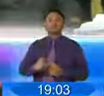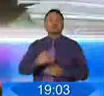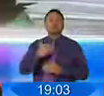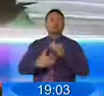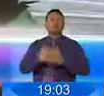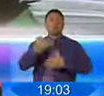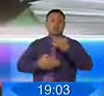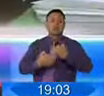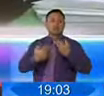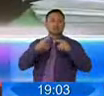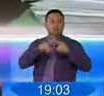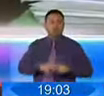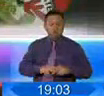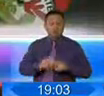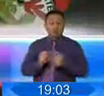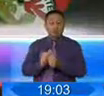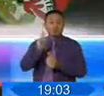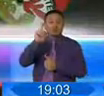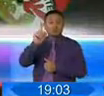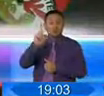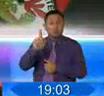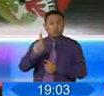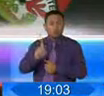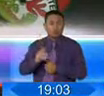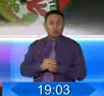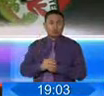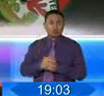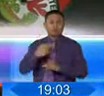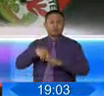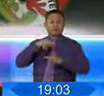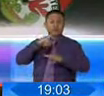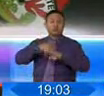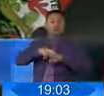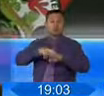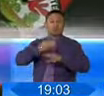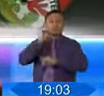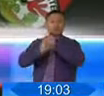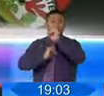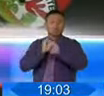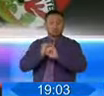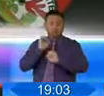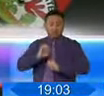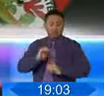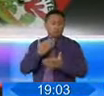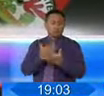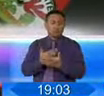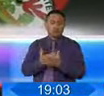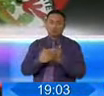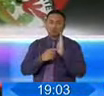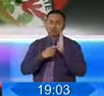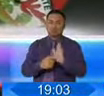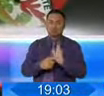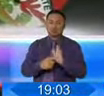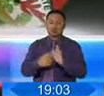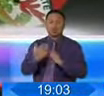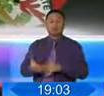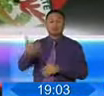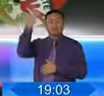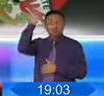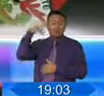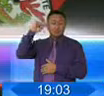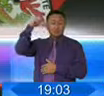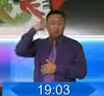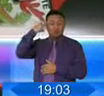judiciales sean revisados uno por uno. Nacional e internacionalmente se demostrará que de parte del anterior